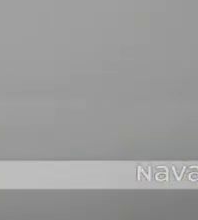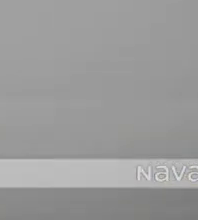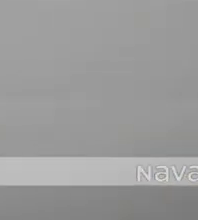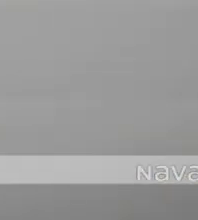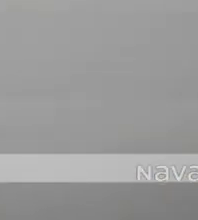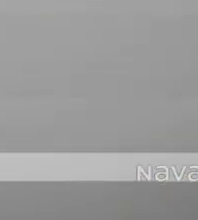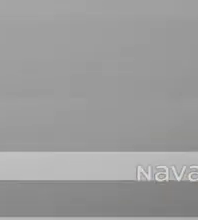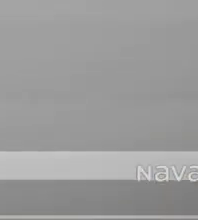Adiós.